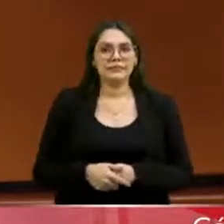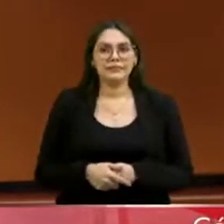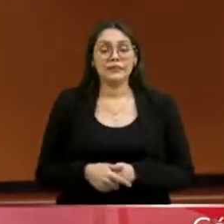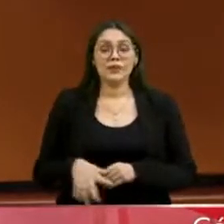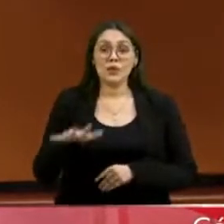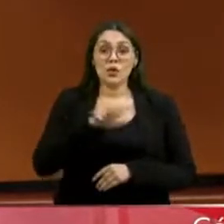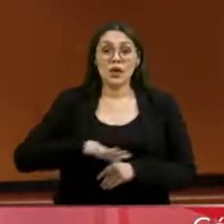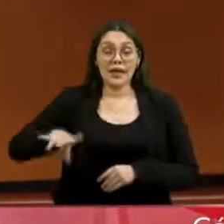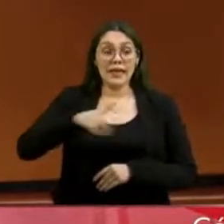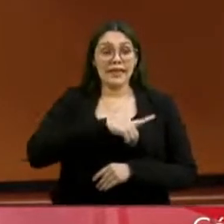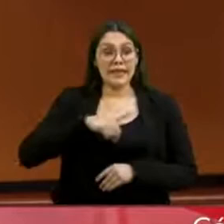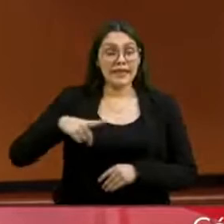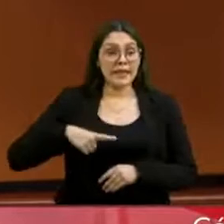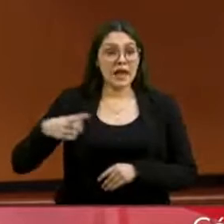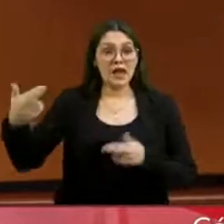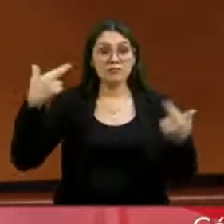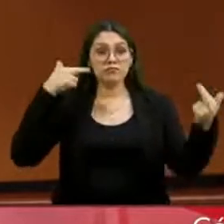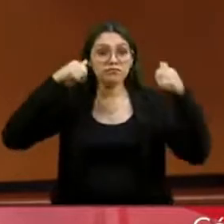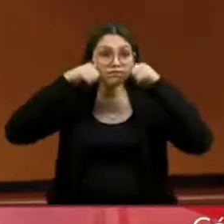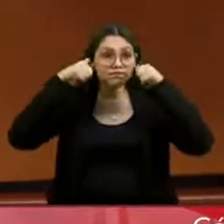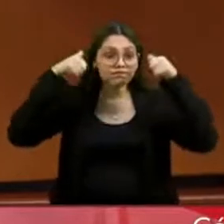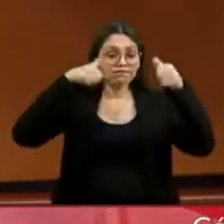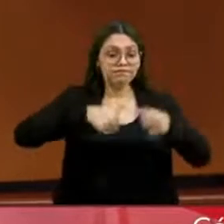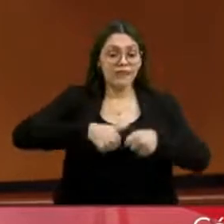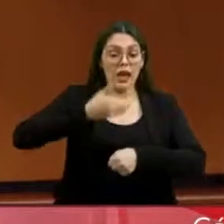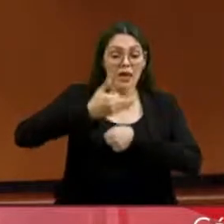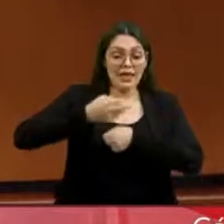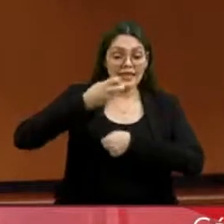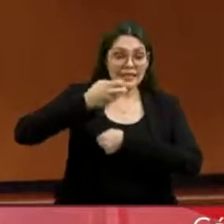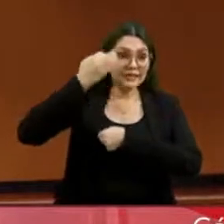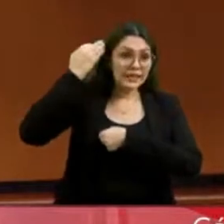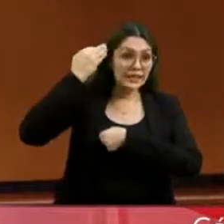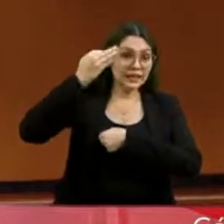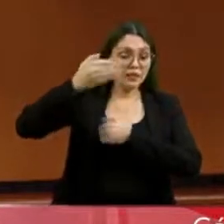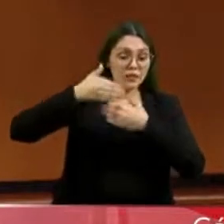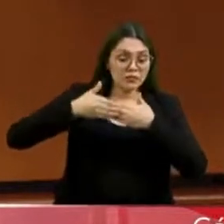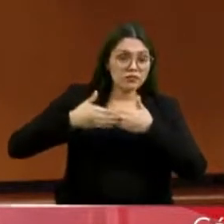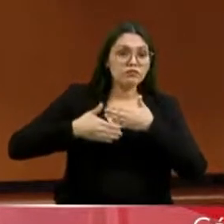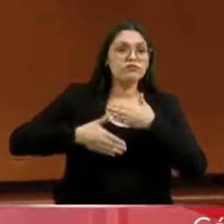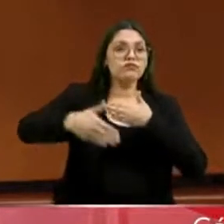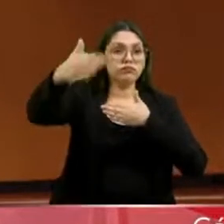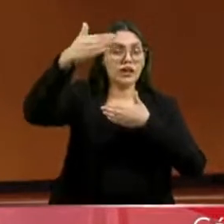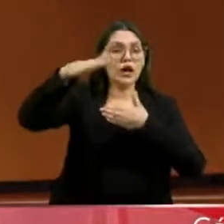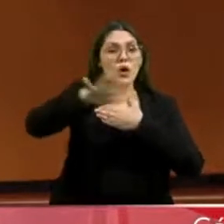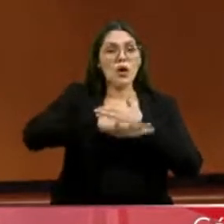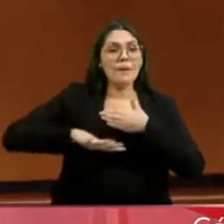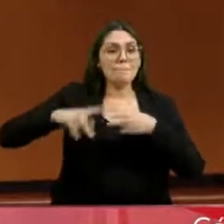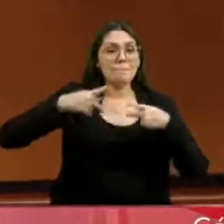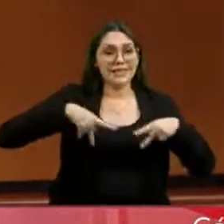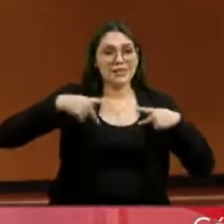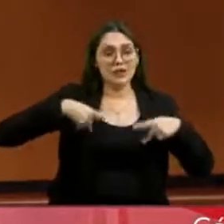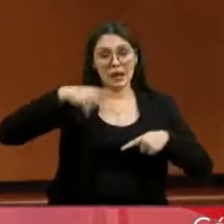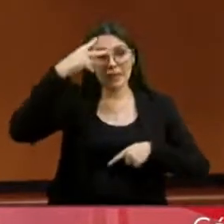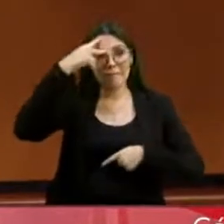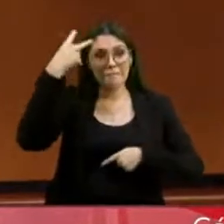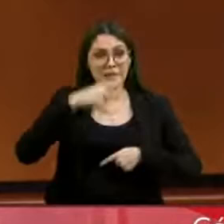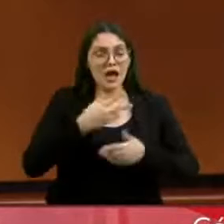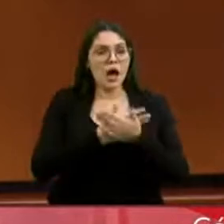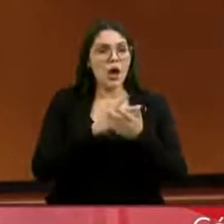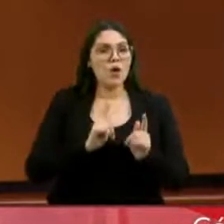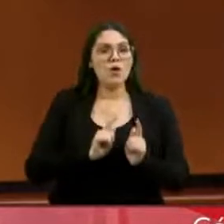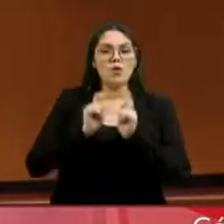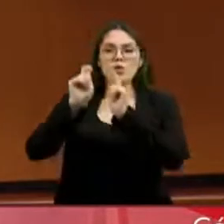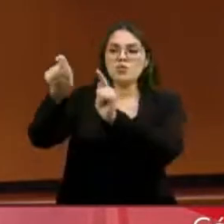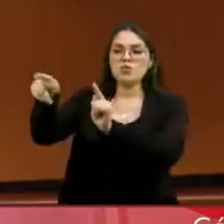y se oiga lejos. A partir de este momento, el pueblo de México no solo toma en sus manos